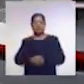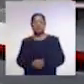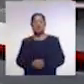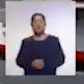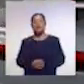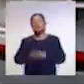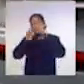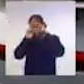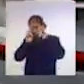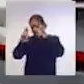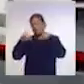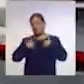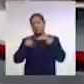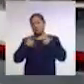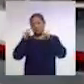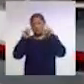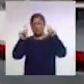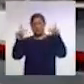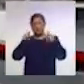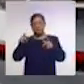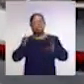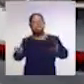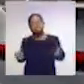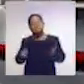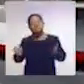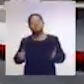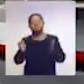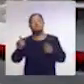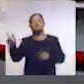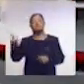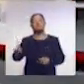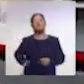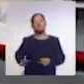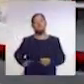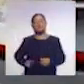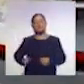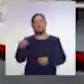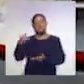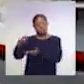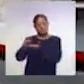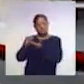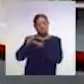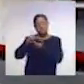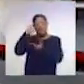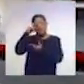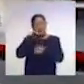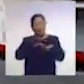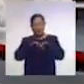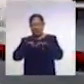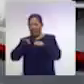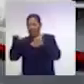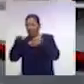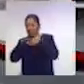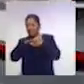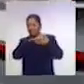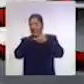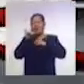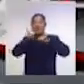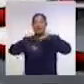Reconocen jóvenes tlaxcaltecas impulso del gobierno del estado para acercar oportunidades laborales a través de las ferias del